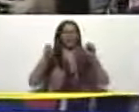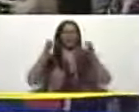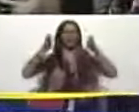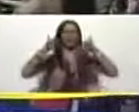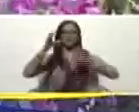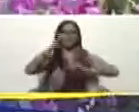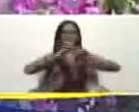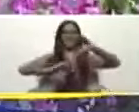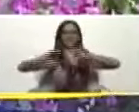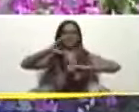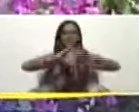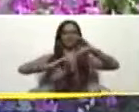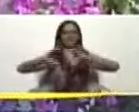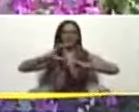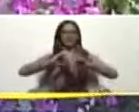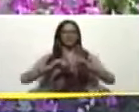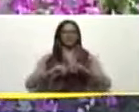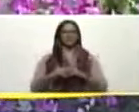científicas